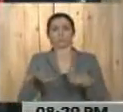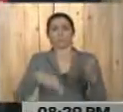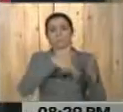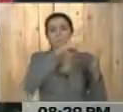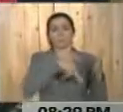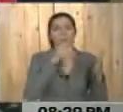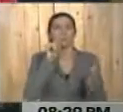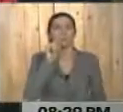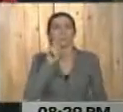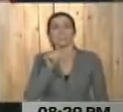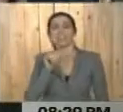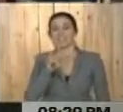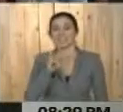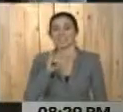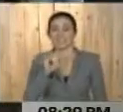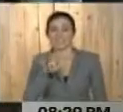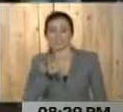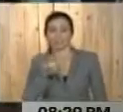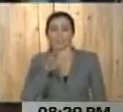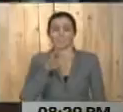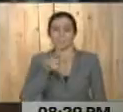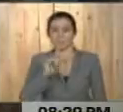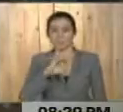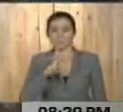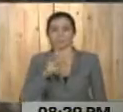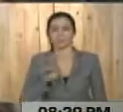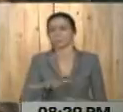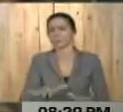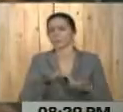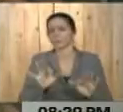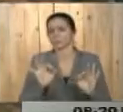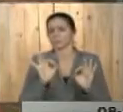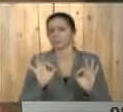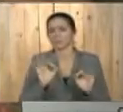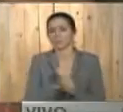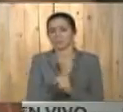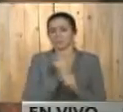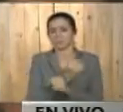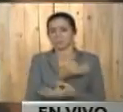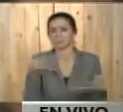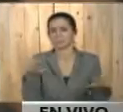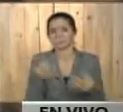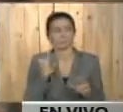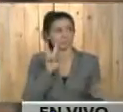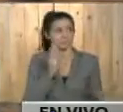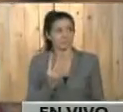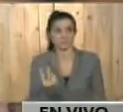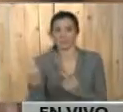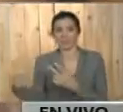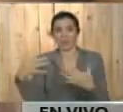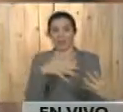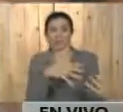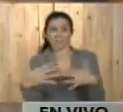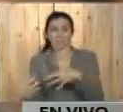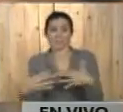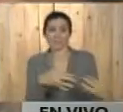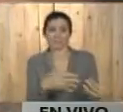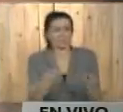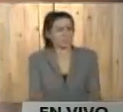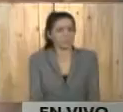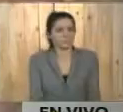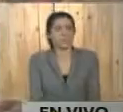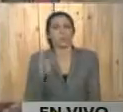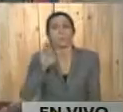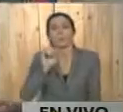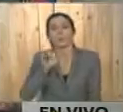Bracho. Cuadro excepcional. Aquí se ve la batalla de